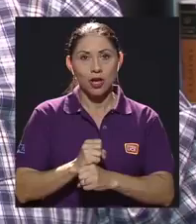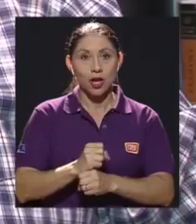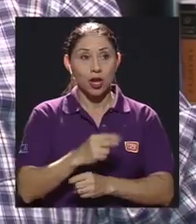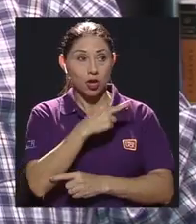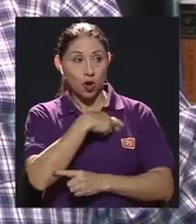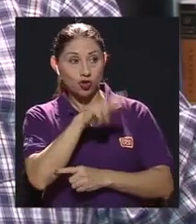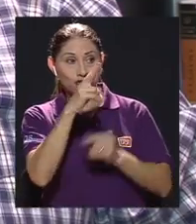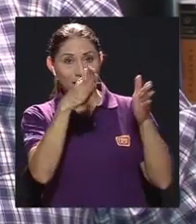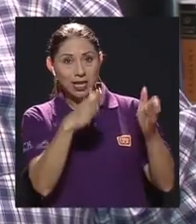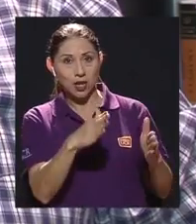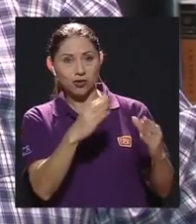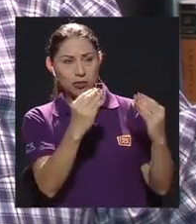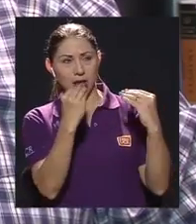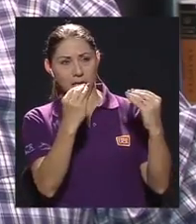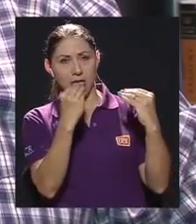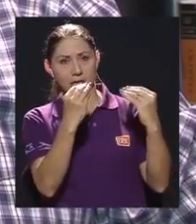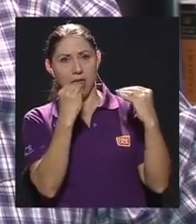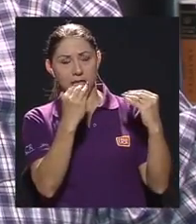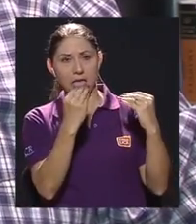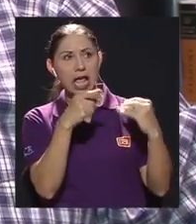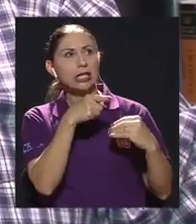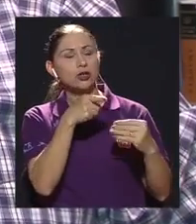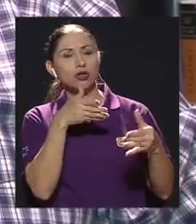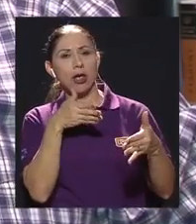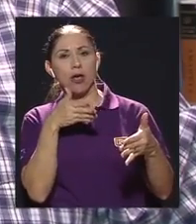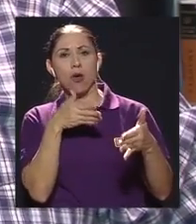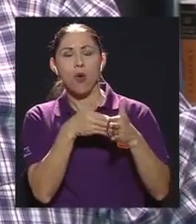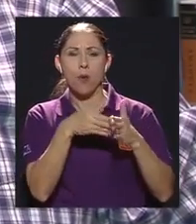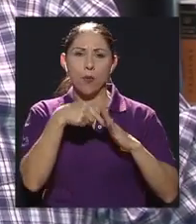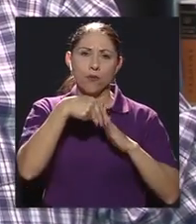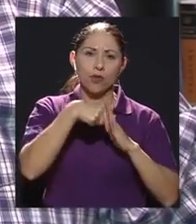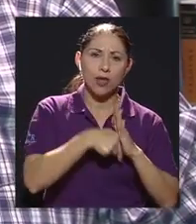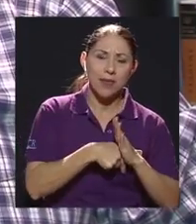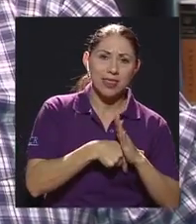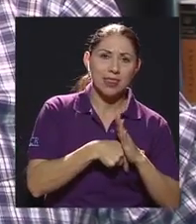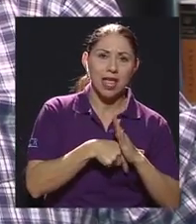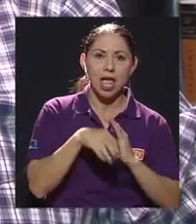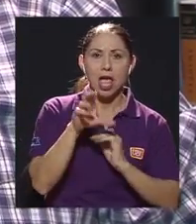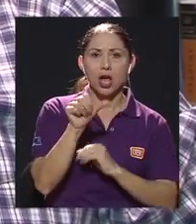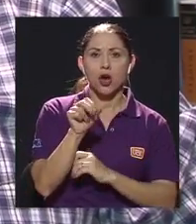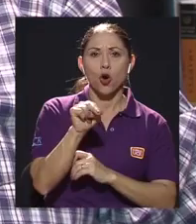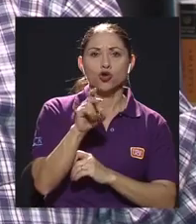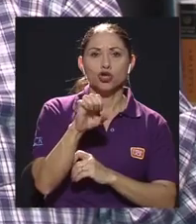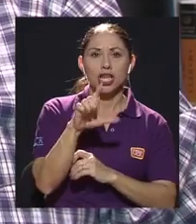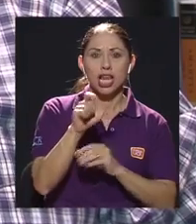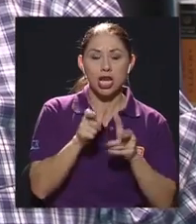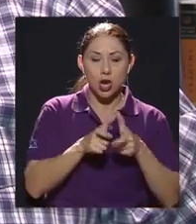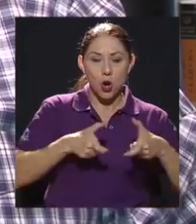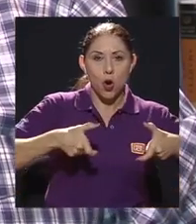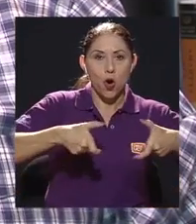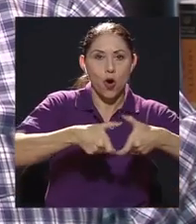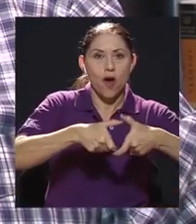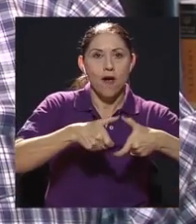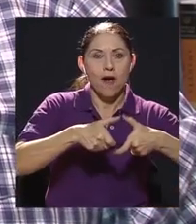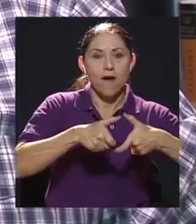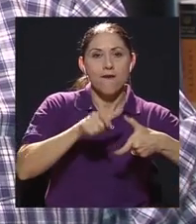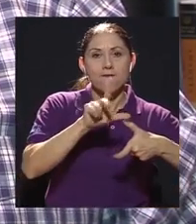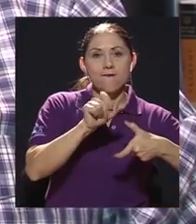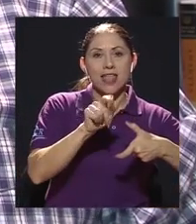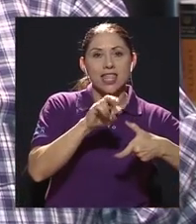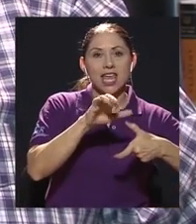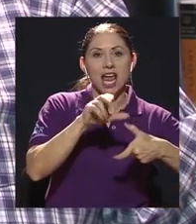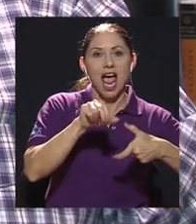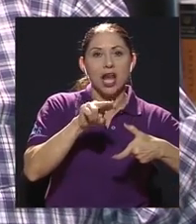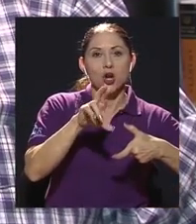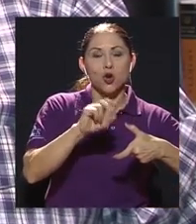que nos daban clases los afectó profundamente el Concilio Vaticano II y se radicalizaron. Unos colgaron los hábitos, como se